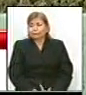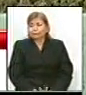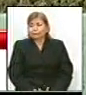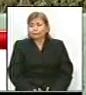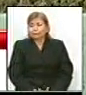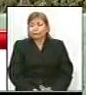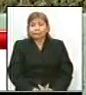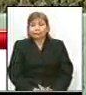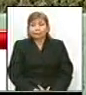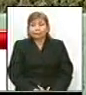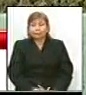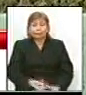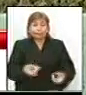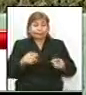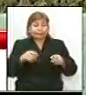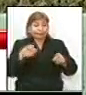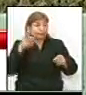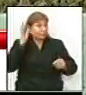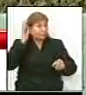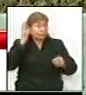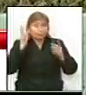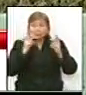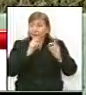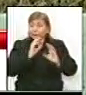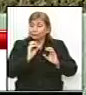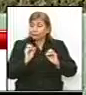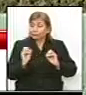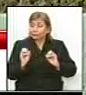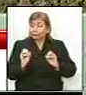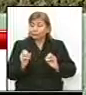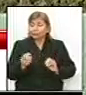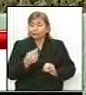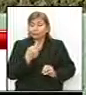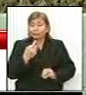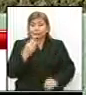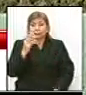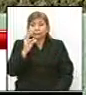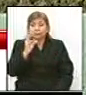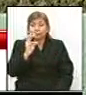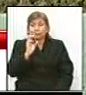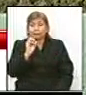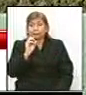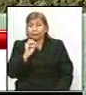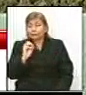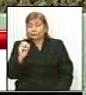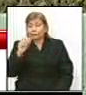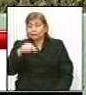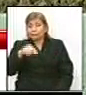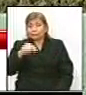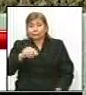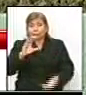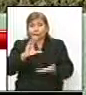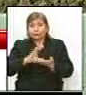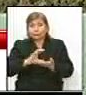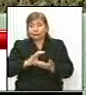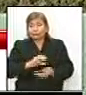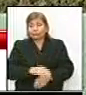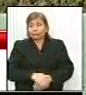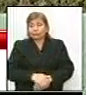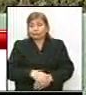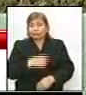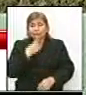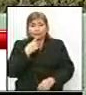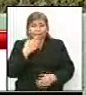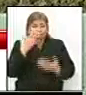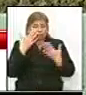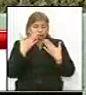Y verdad, cuando escuché todo eso, que era nada más para 600 tantas personas acá en la capital, verdad que me dio